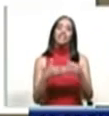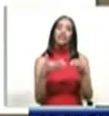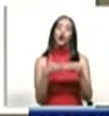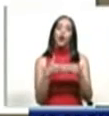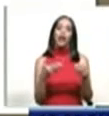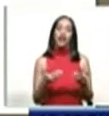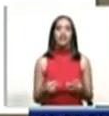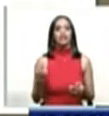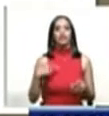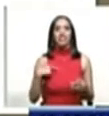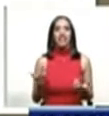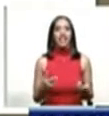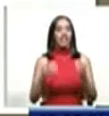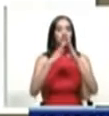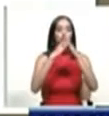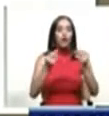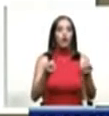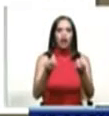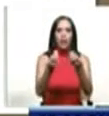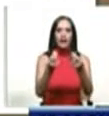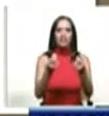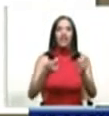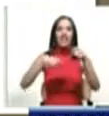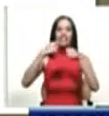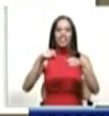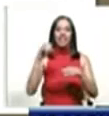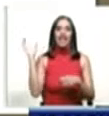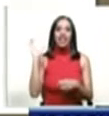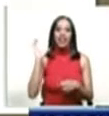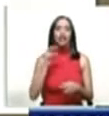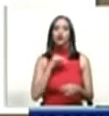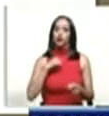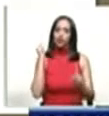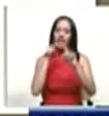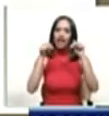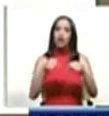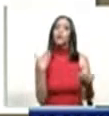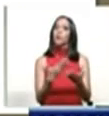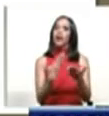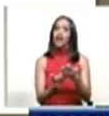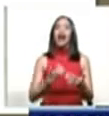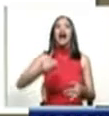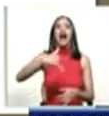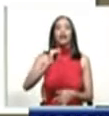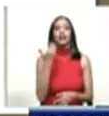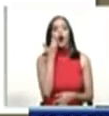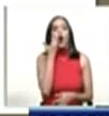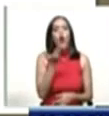las tiendas caraqueñas. Desde acá, nosotros lo hemos dicho, lo hemos planteado, hay una grosería, hay un